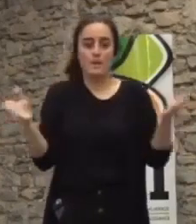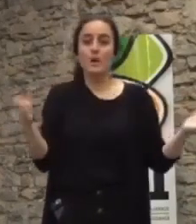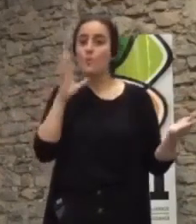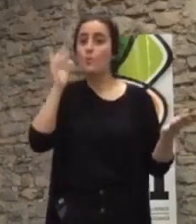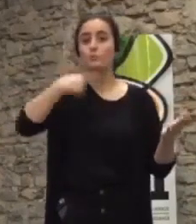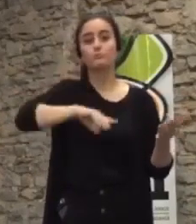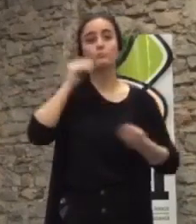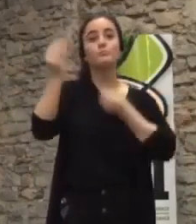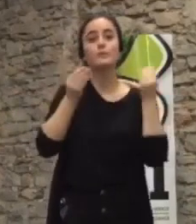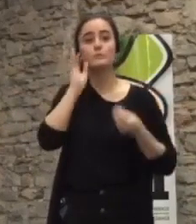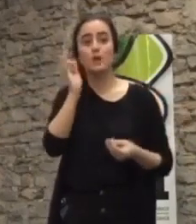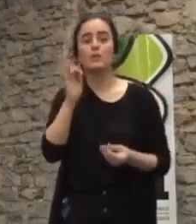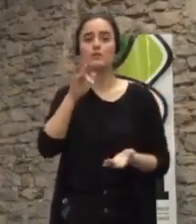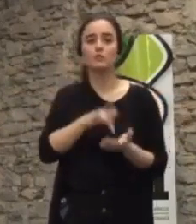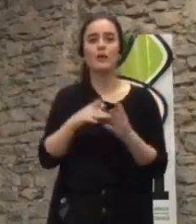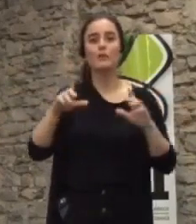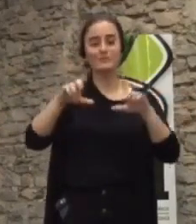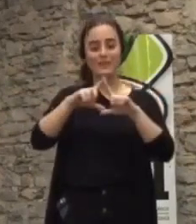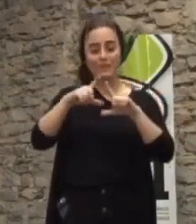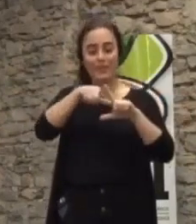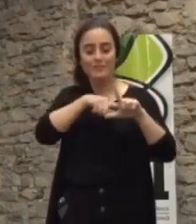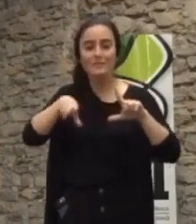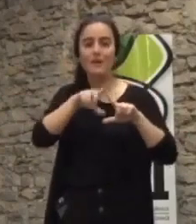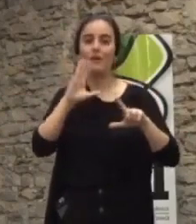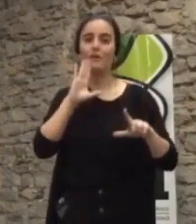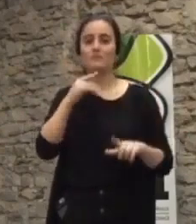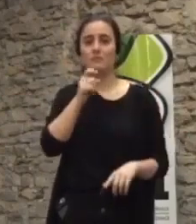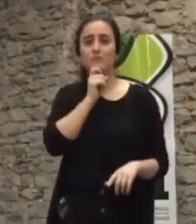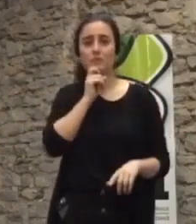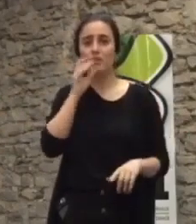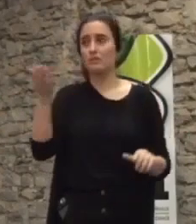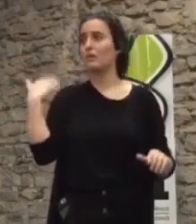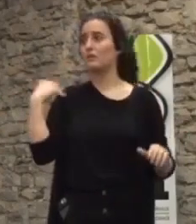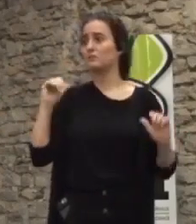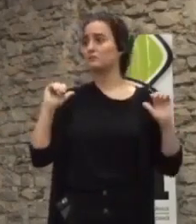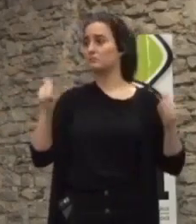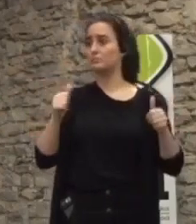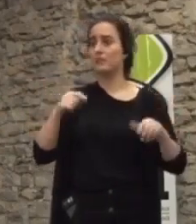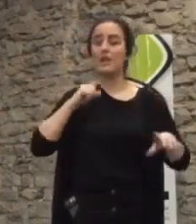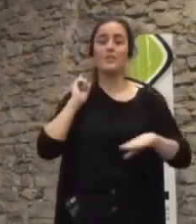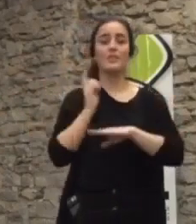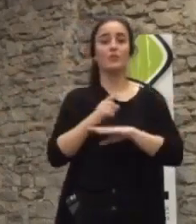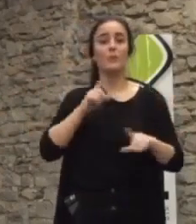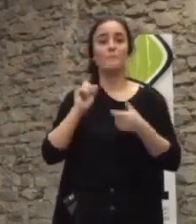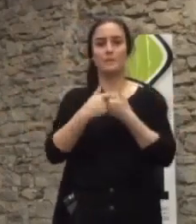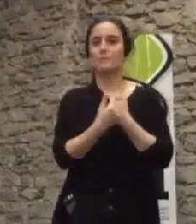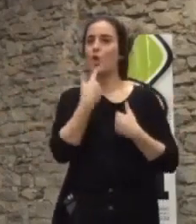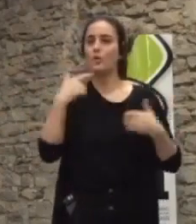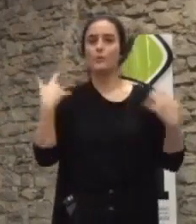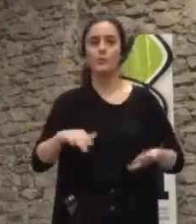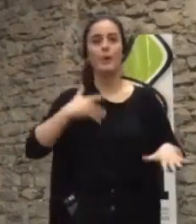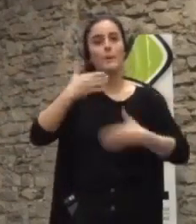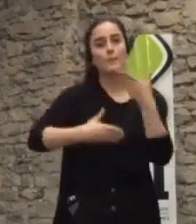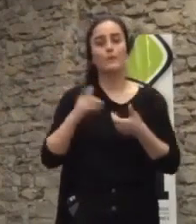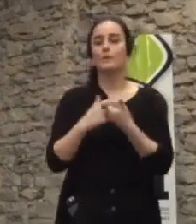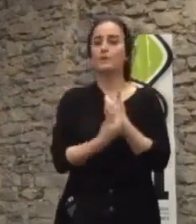de la complejidad, ¿no?, que esto atañe, esta triangulación atañe una complejidad, y ya lo decía en el inicio el director de participación, que los procesos participativos